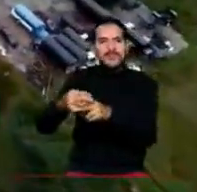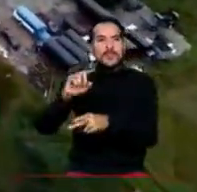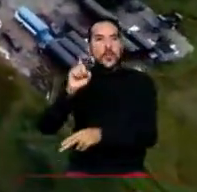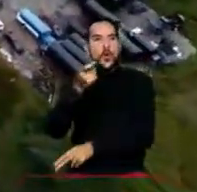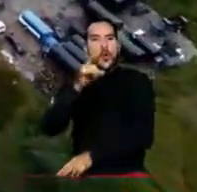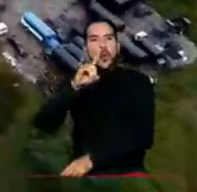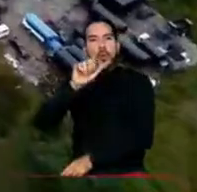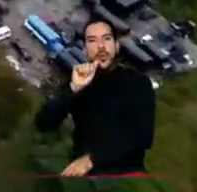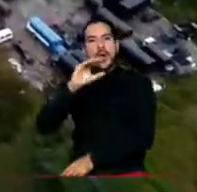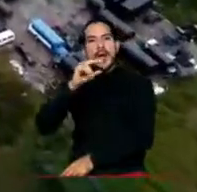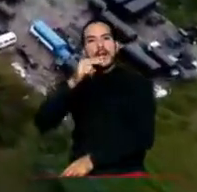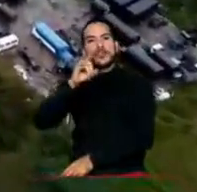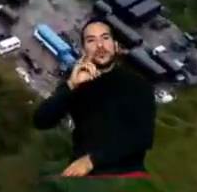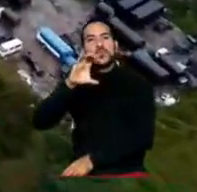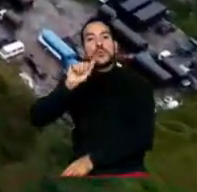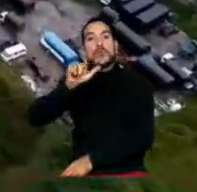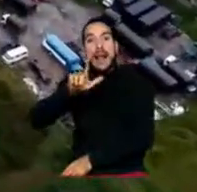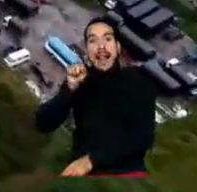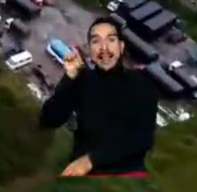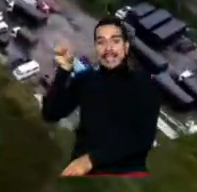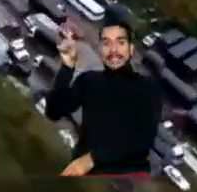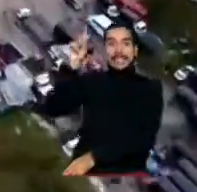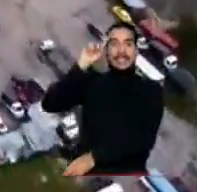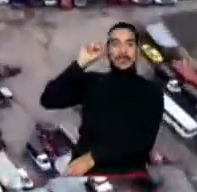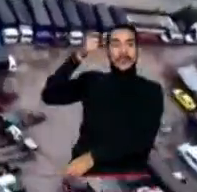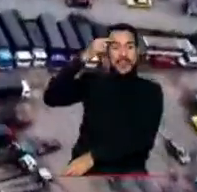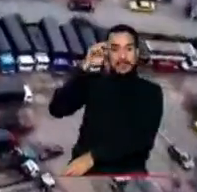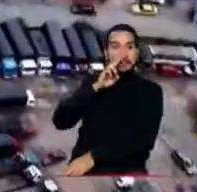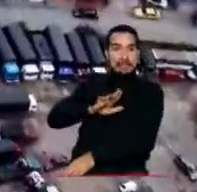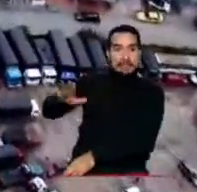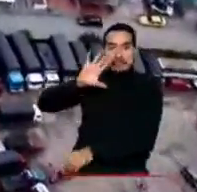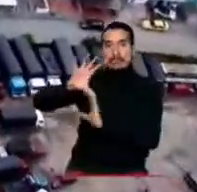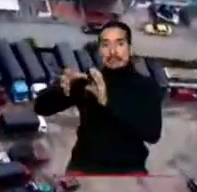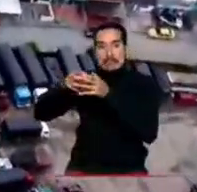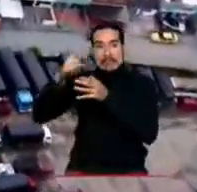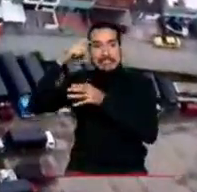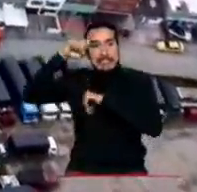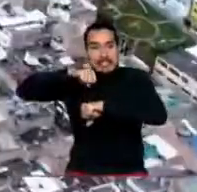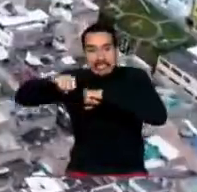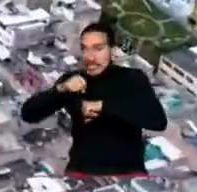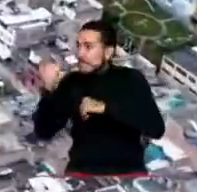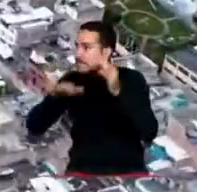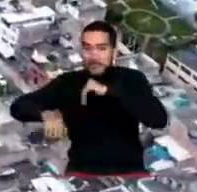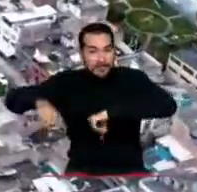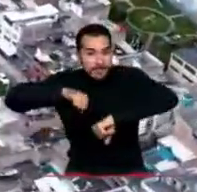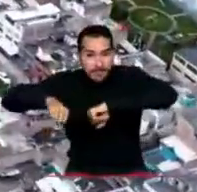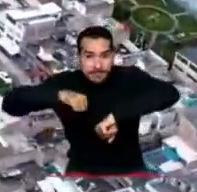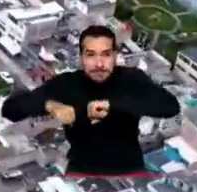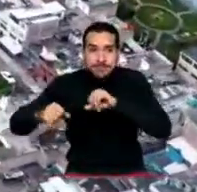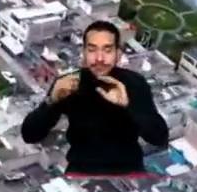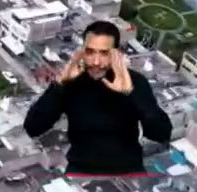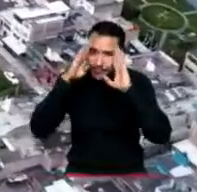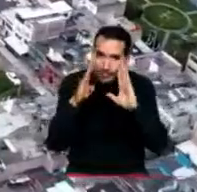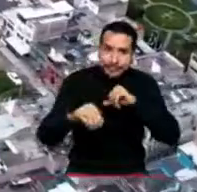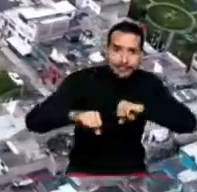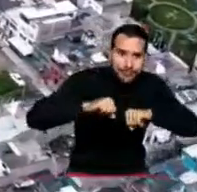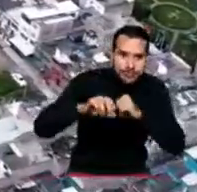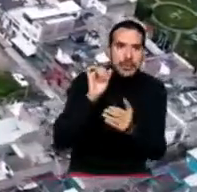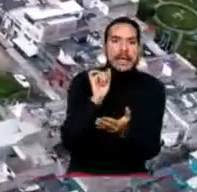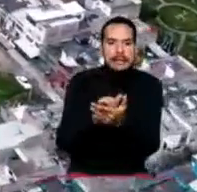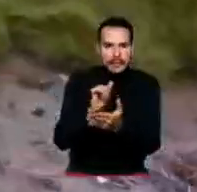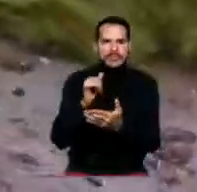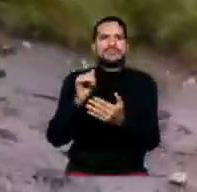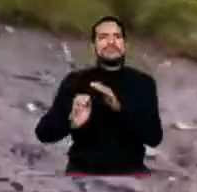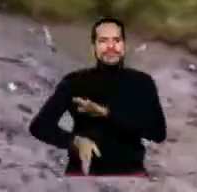nacional adelantan esfuerzos para atender la crisis. La calamidad pública ya se declaró en el municipio y se siguen realizando jornadas